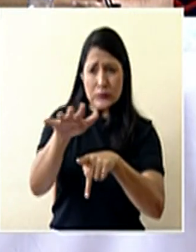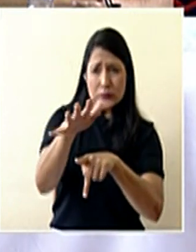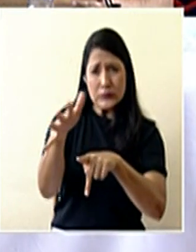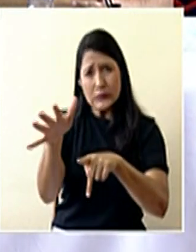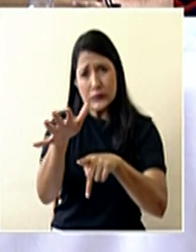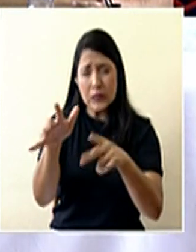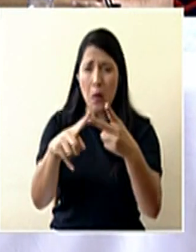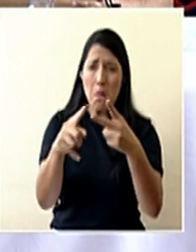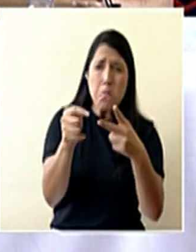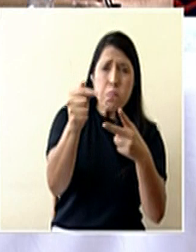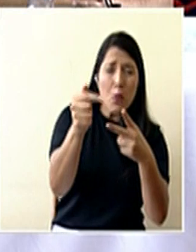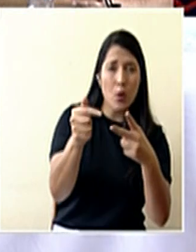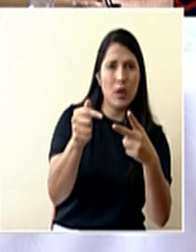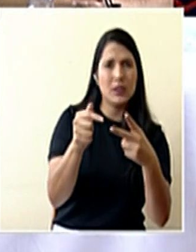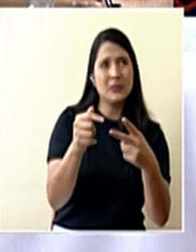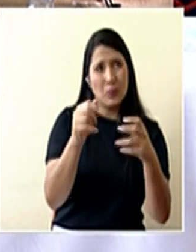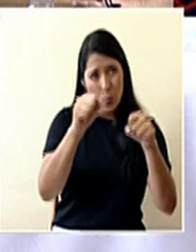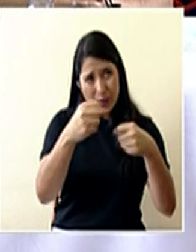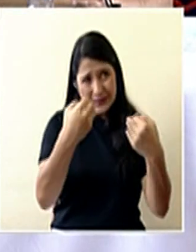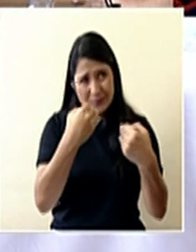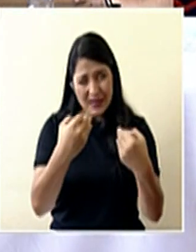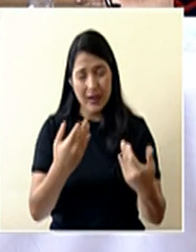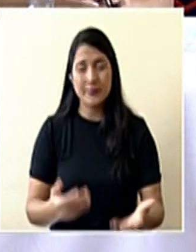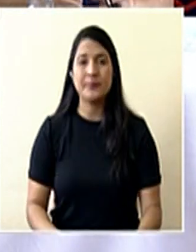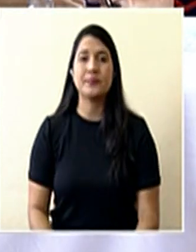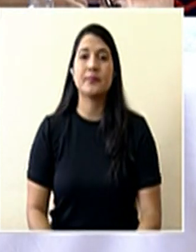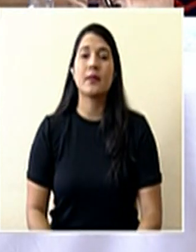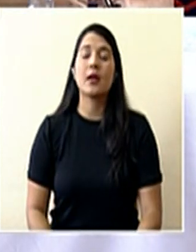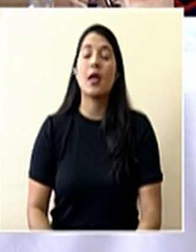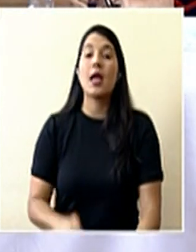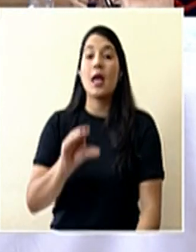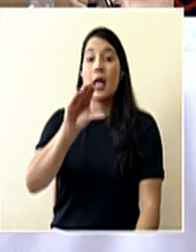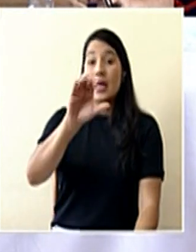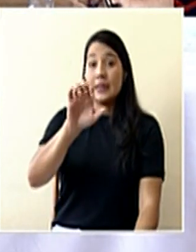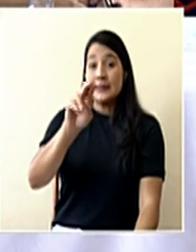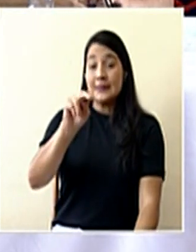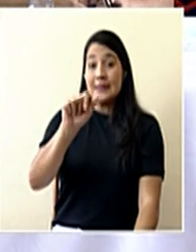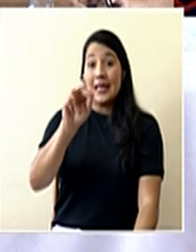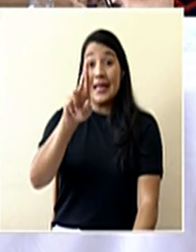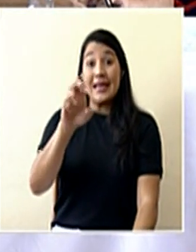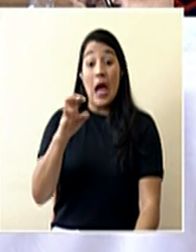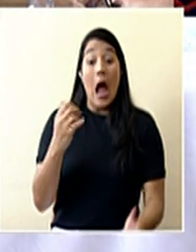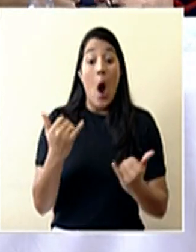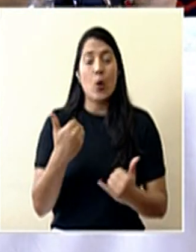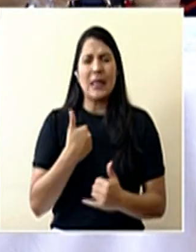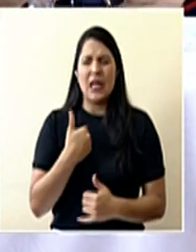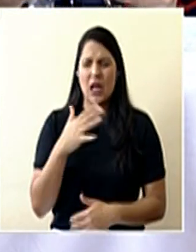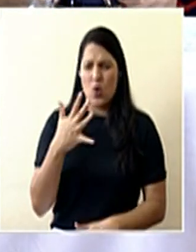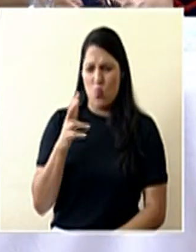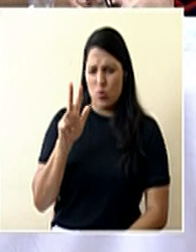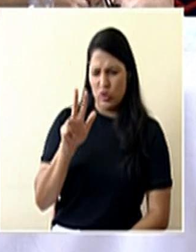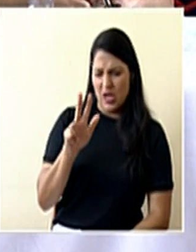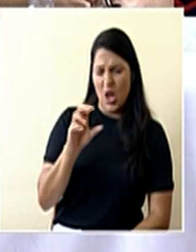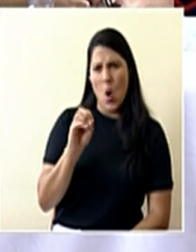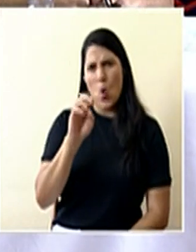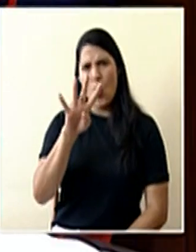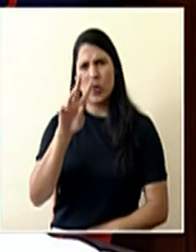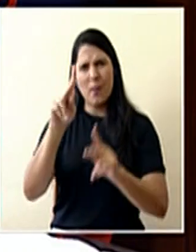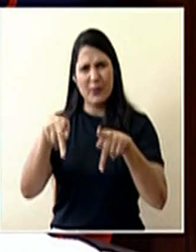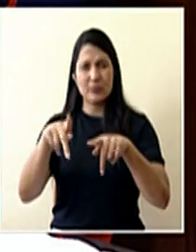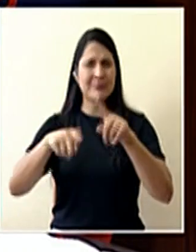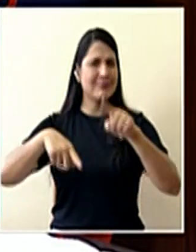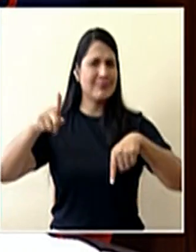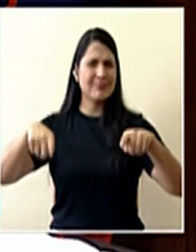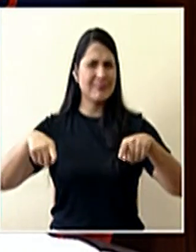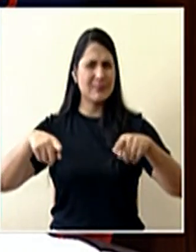síntomas de una persona que está en esas condiciones. El Senare actualmente creo que tiene 3 o 4 pacientes, porque esto varía todos los días. De